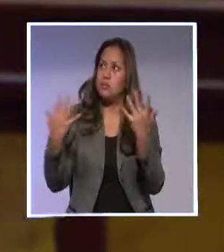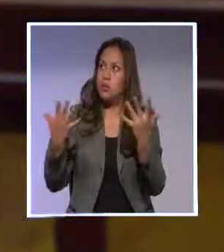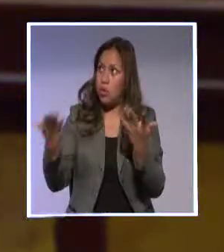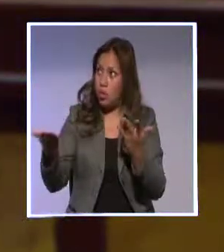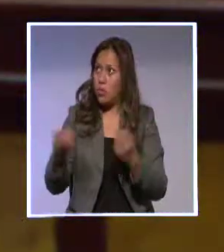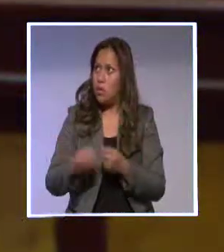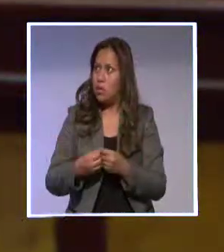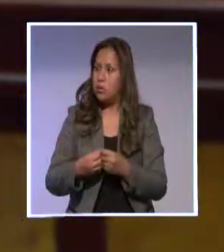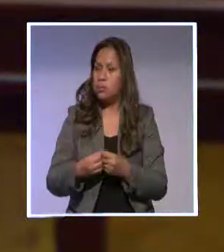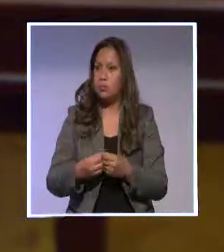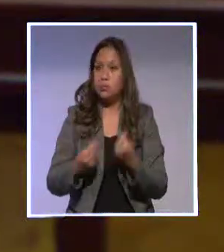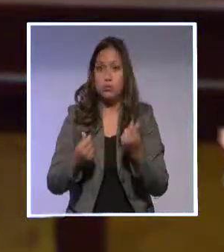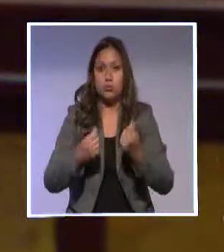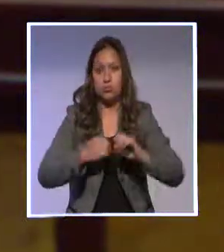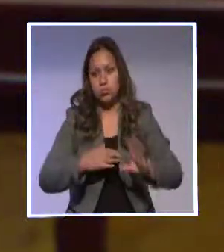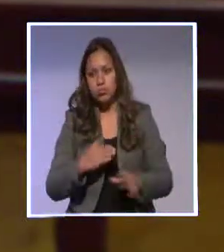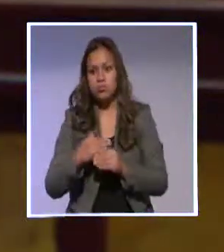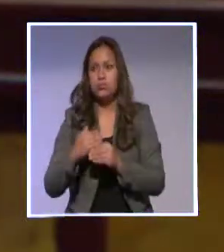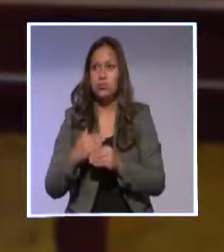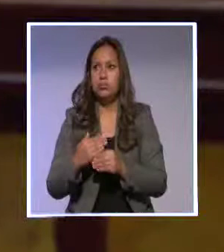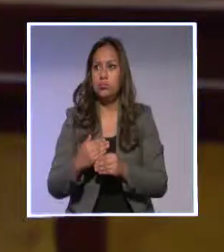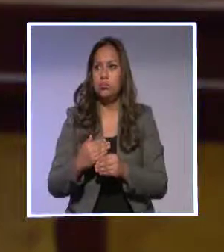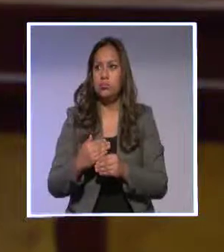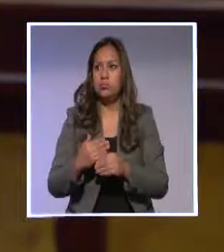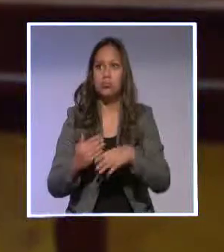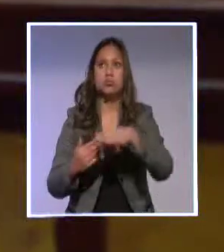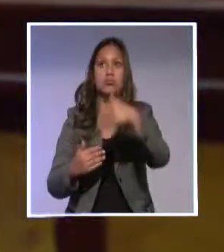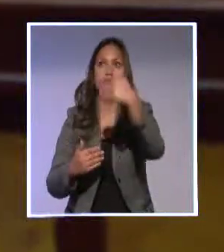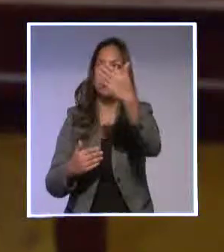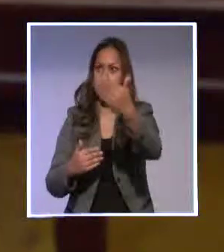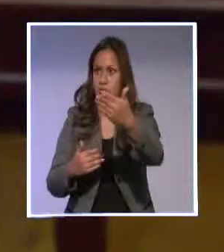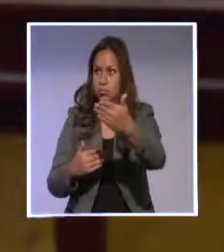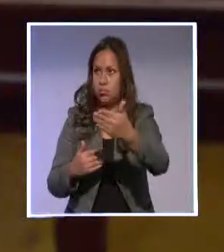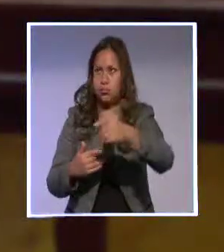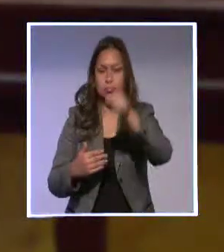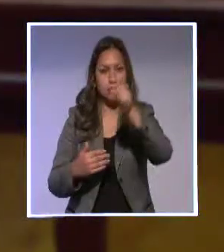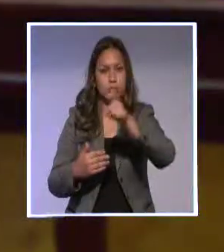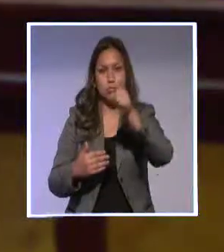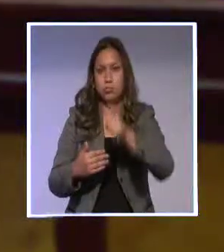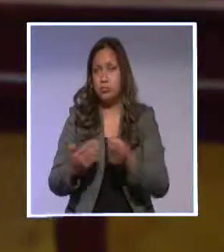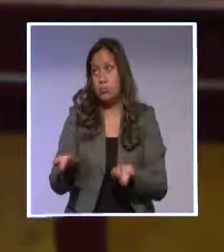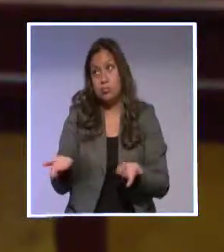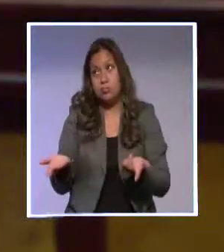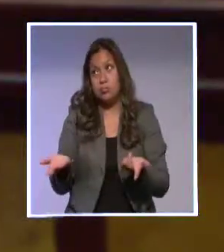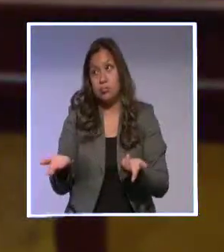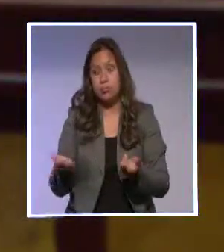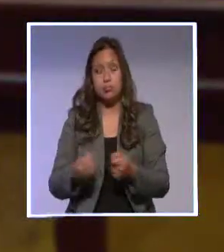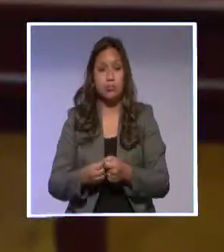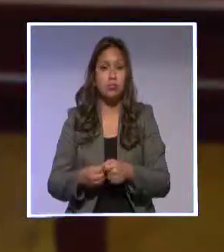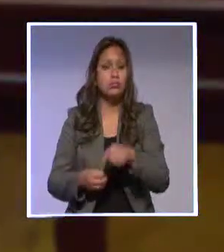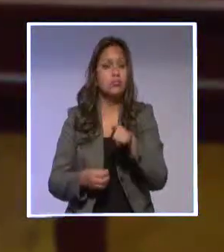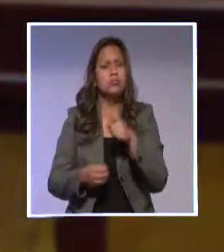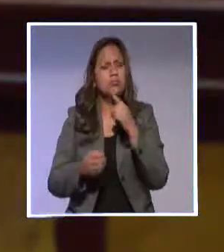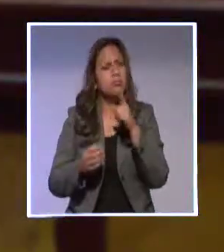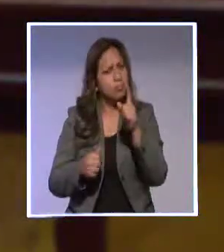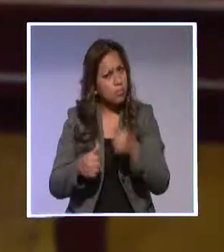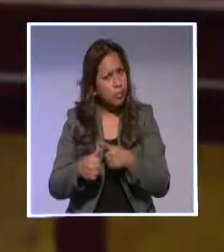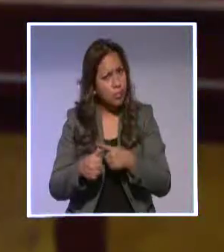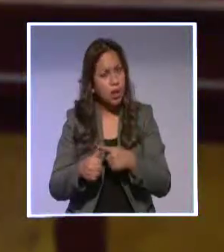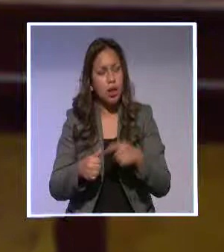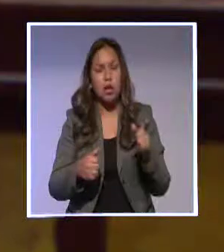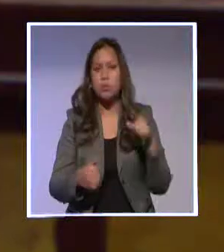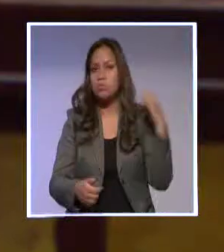los costos indirectos porque en algún momento se tenían que hacer porque en alguno no en algún momento se tiene que hacer entonces primero alertamos nosotros